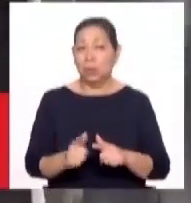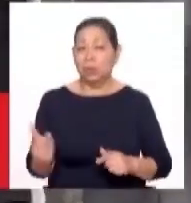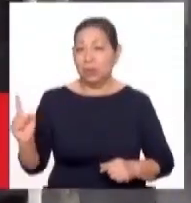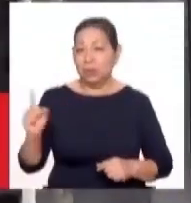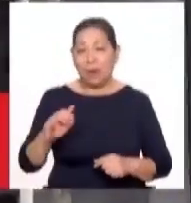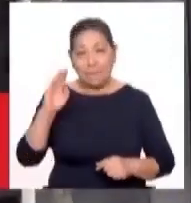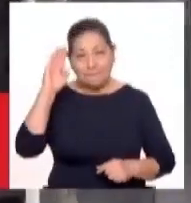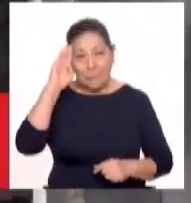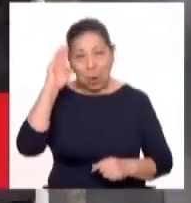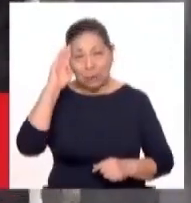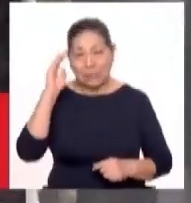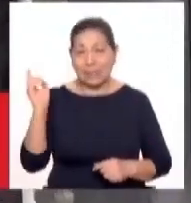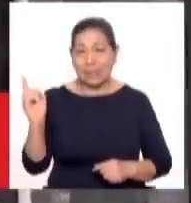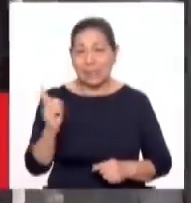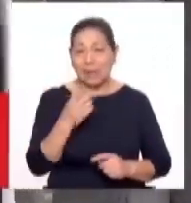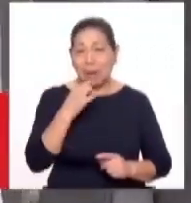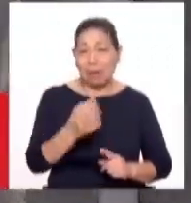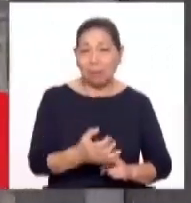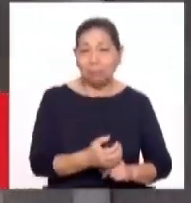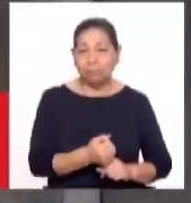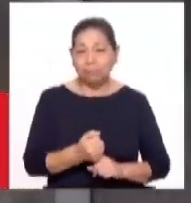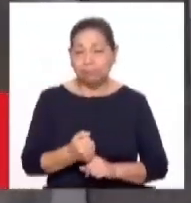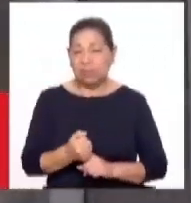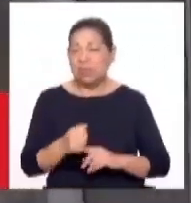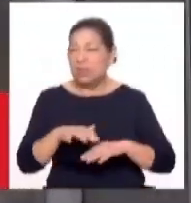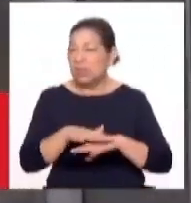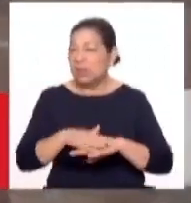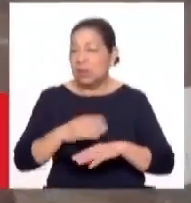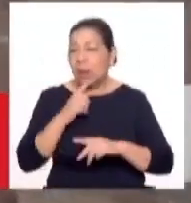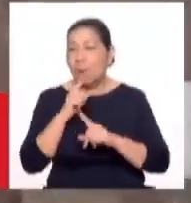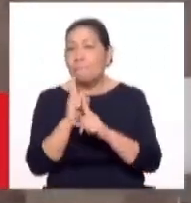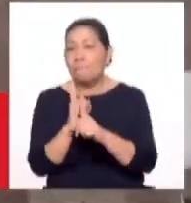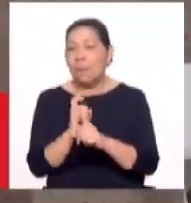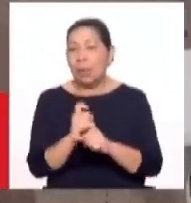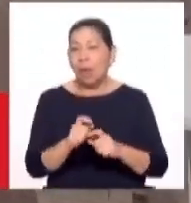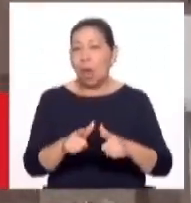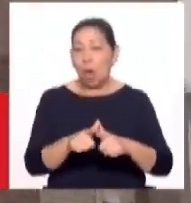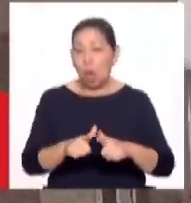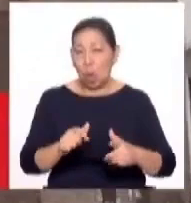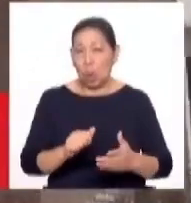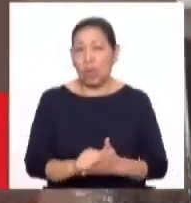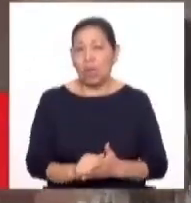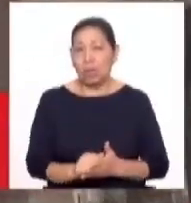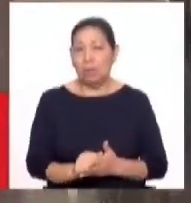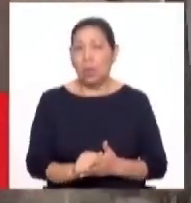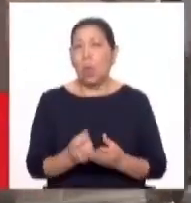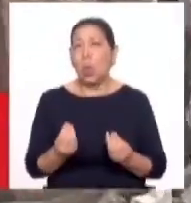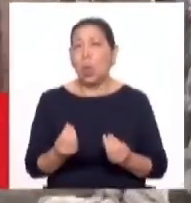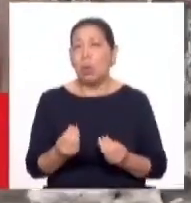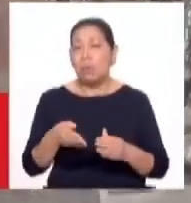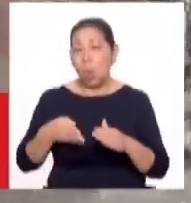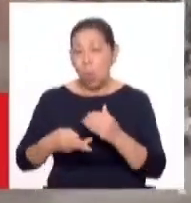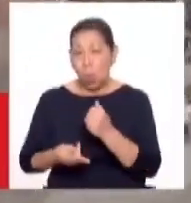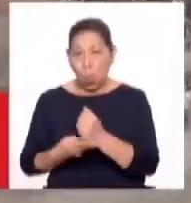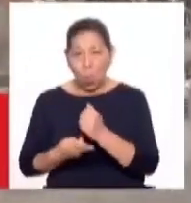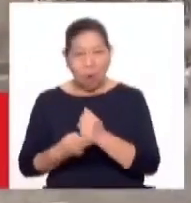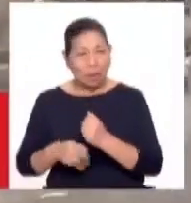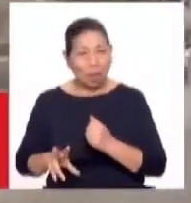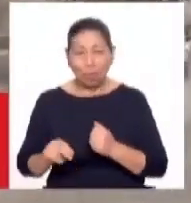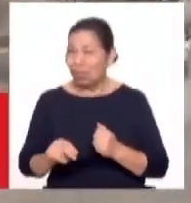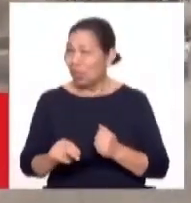fiscalías provinciales penales y mixtas vienen aumentando desde el 2020 a la fecha en el 2020 se